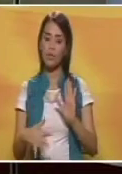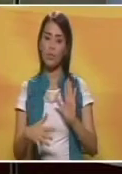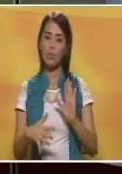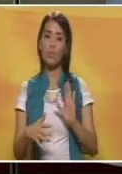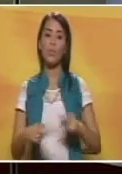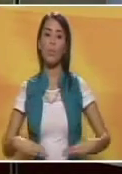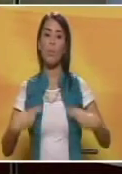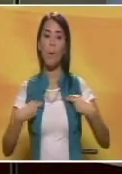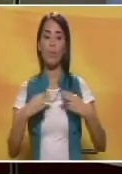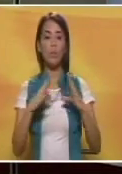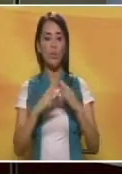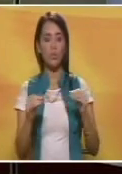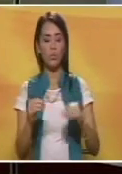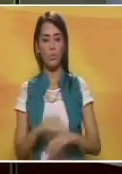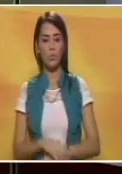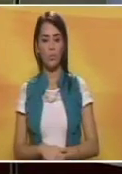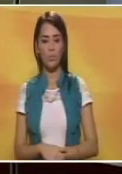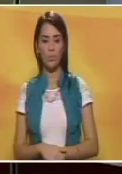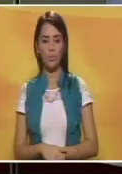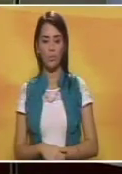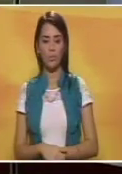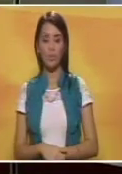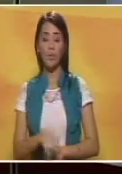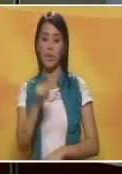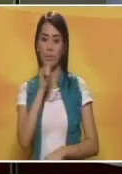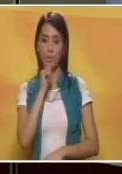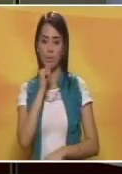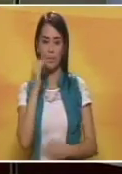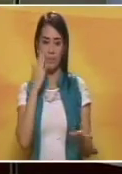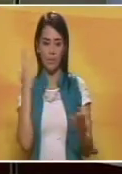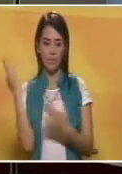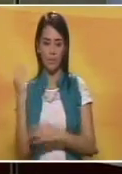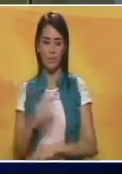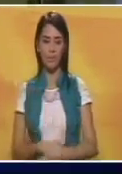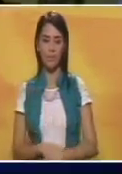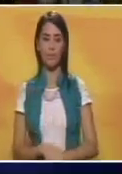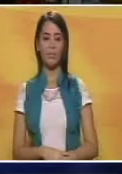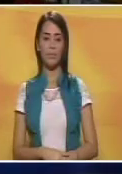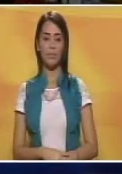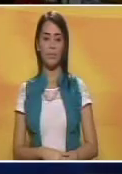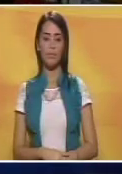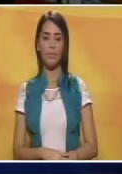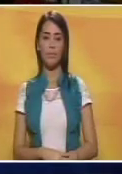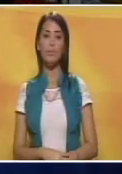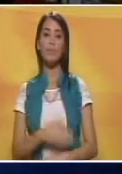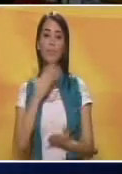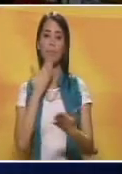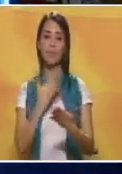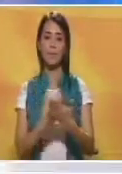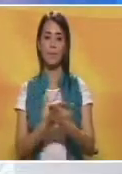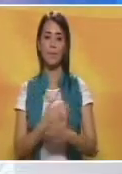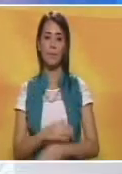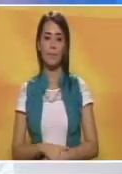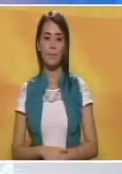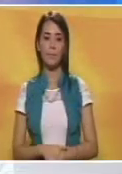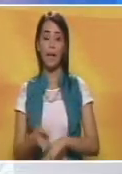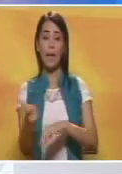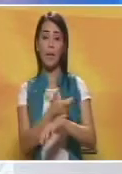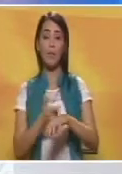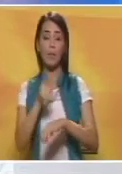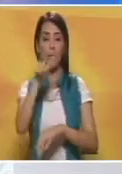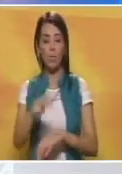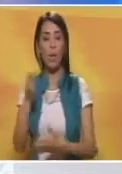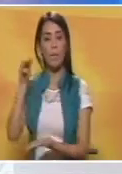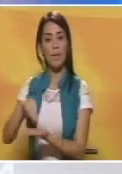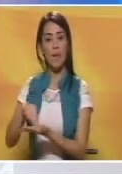todo el continente es la información y con ellas regresamos a los estudios muchísimas gracias manuel el gobernador del estado